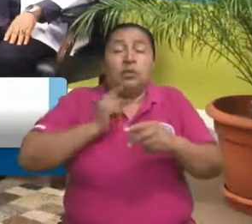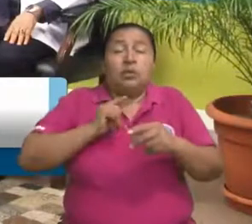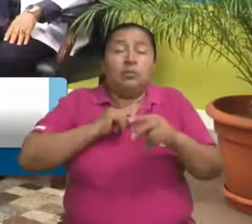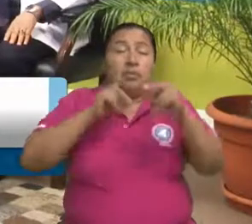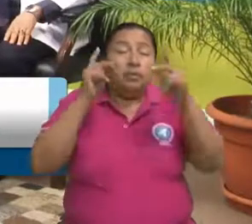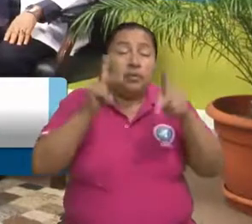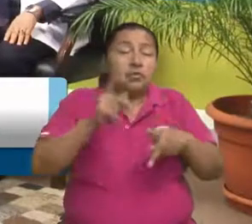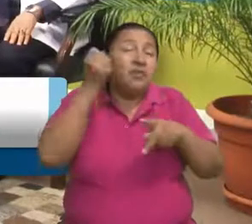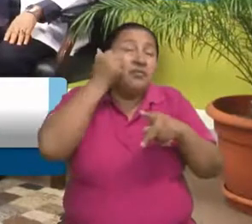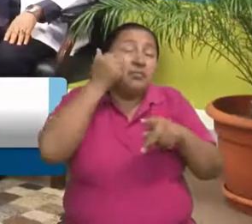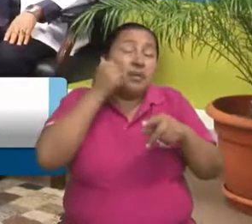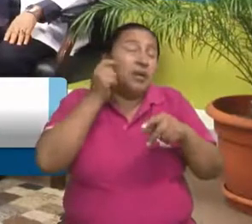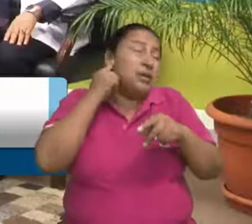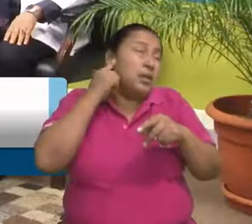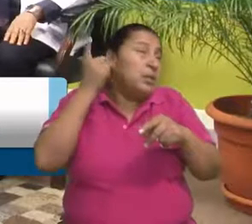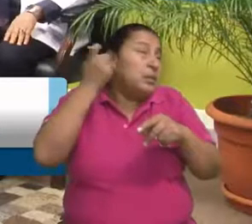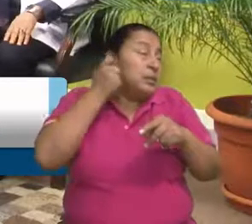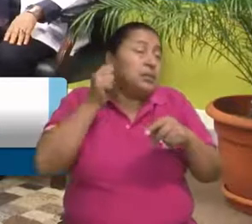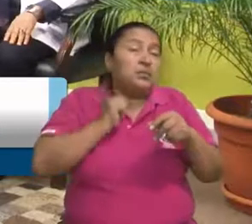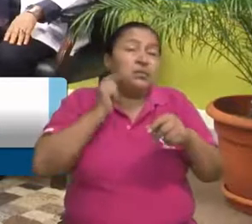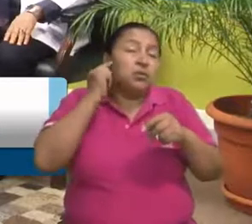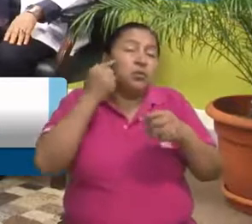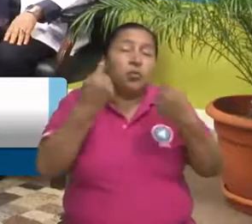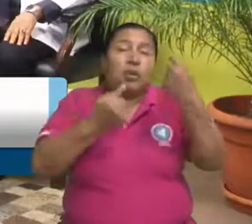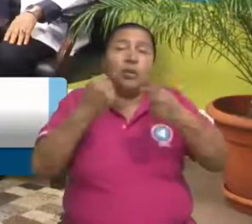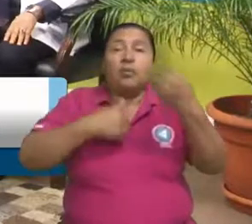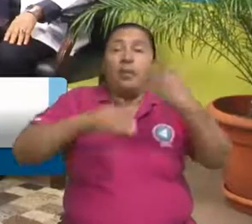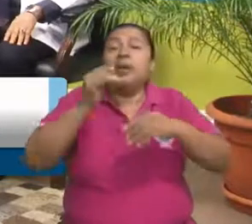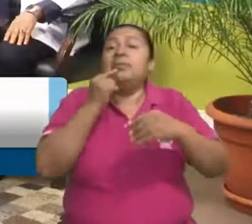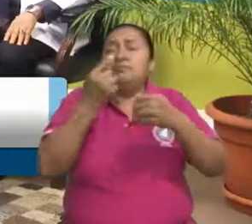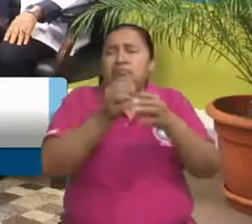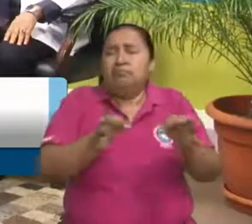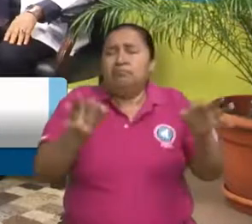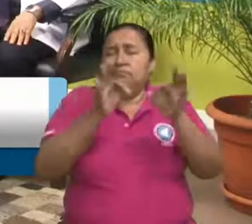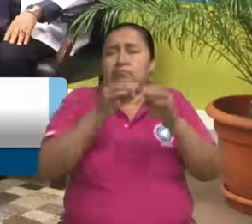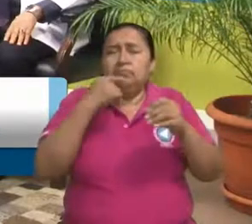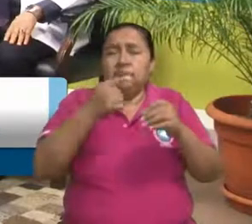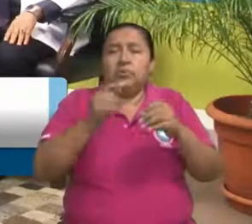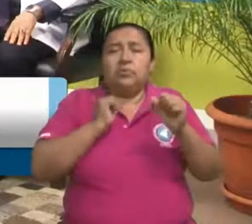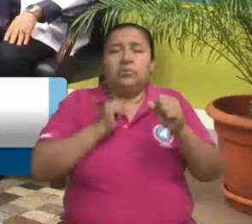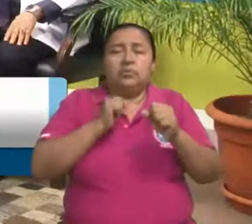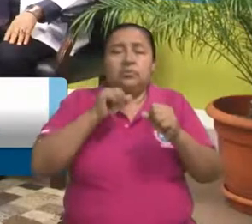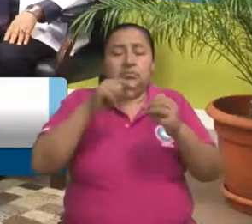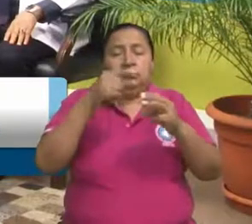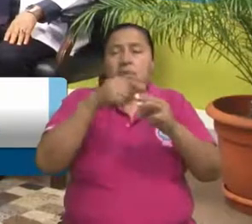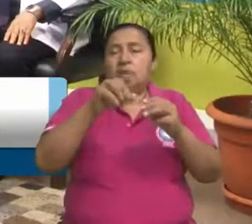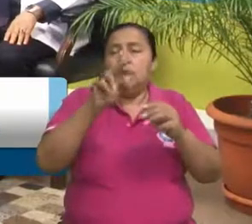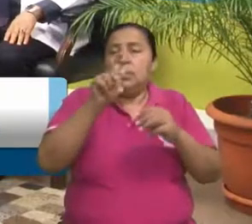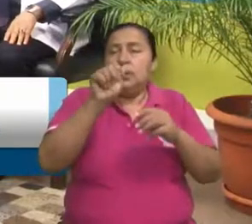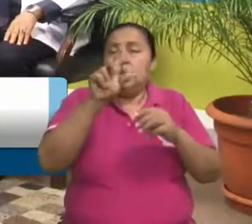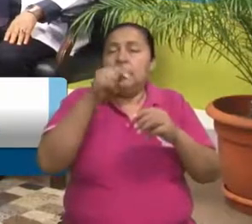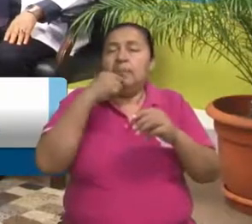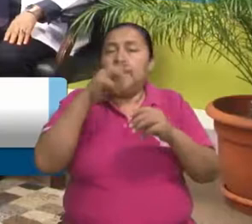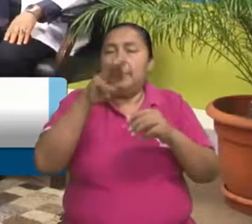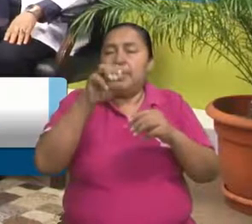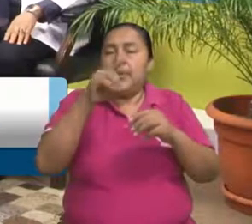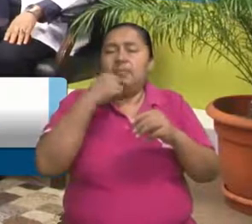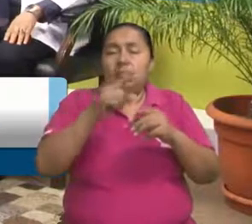infección en el oído, hablando de externa media? ¿Qué consecuencias pueden